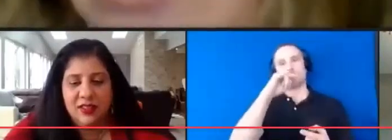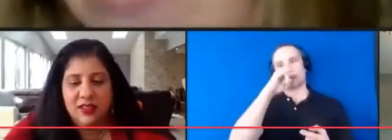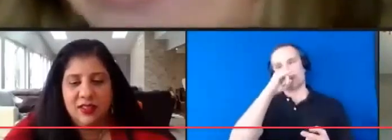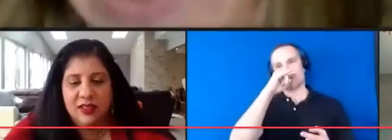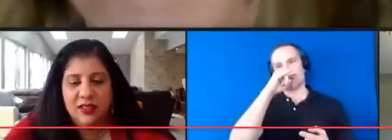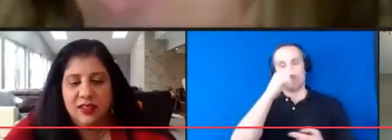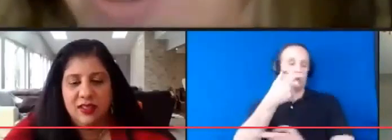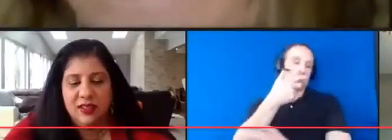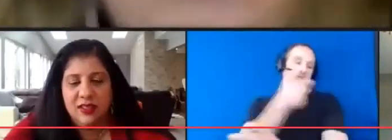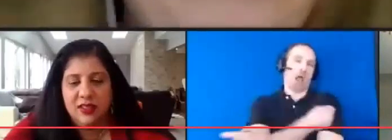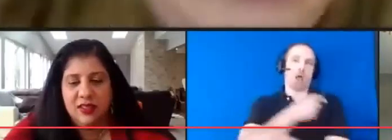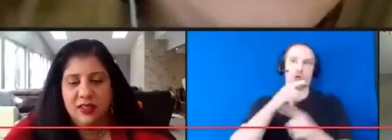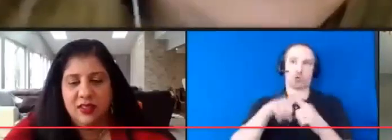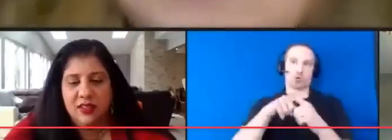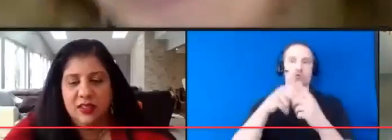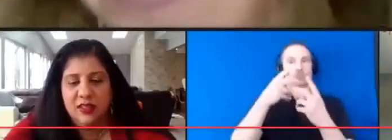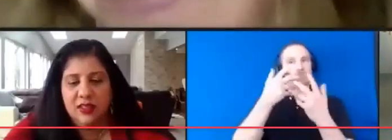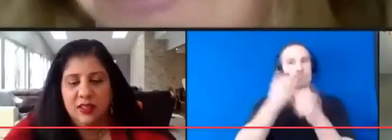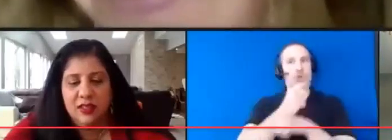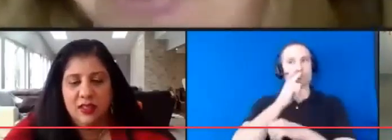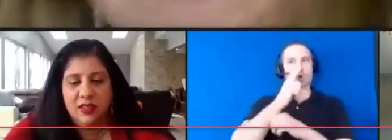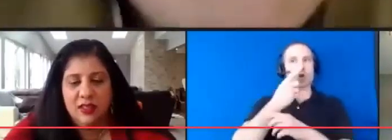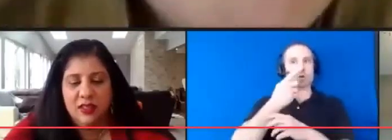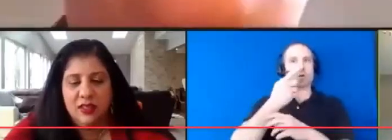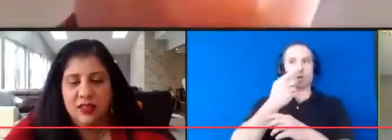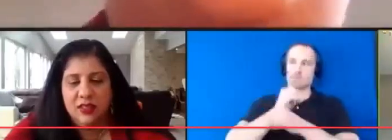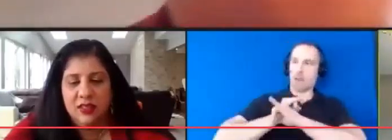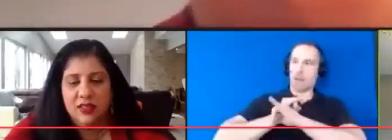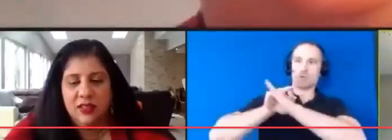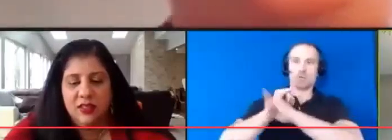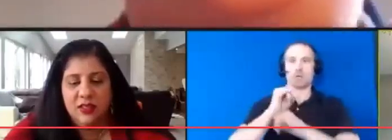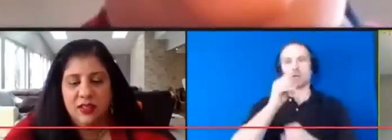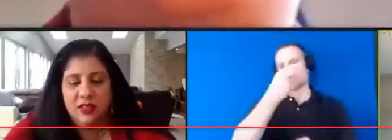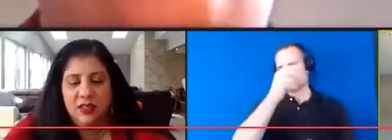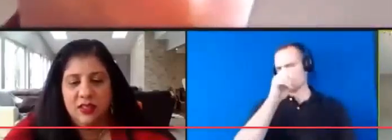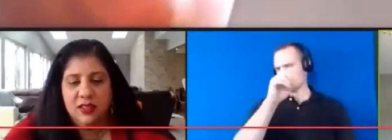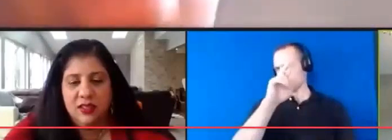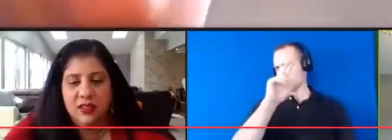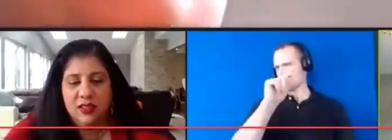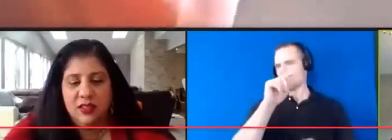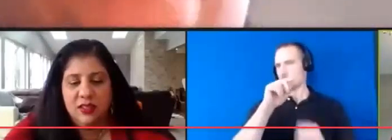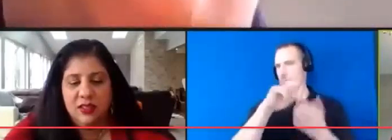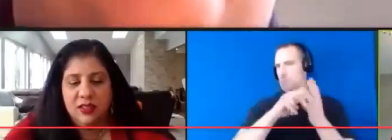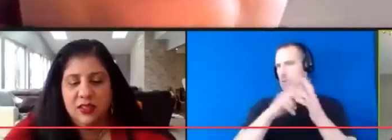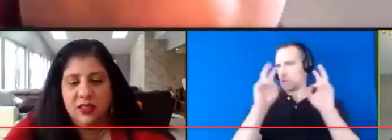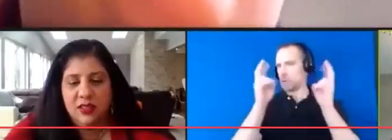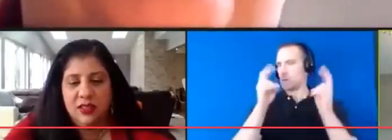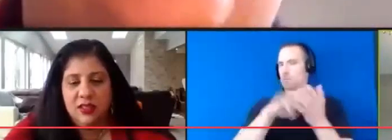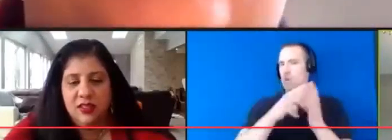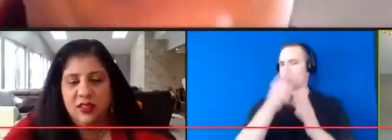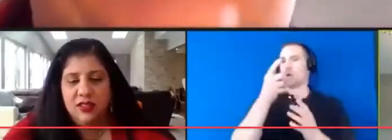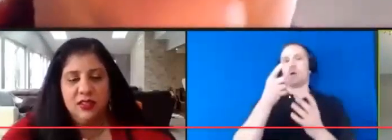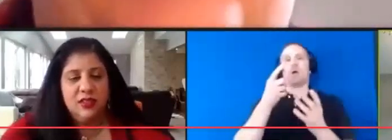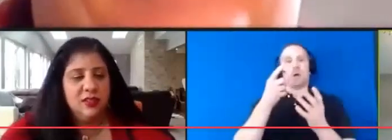efectos secundarios fauci nuestro favorito doctor el doctor fauci dijo